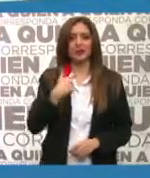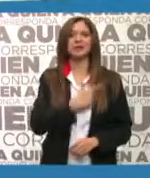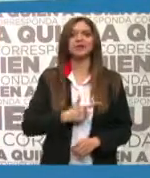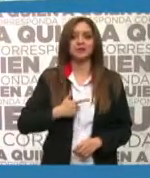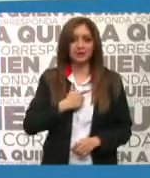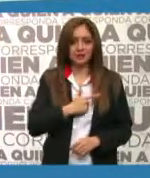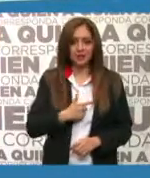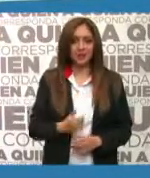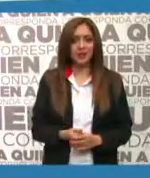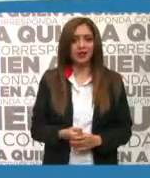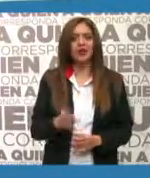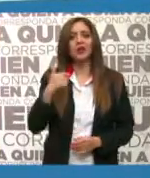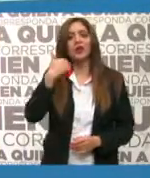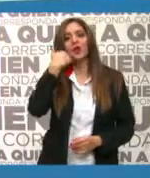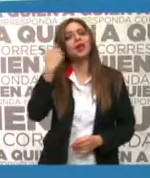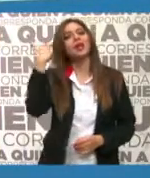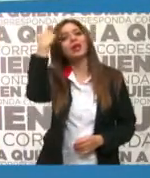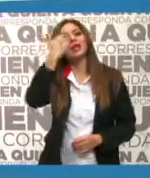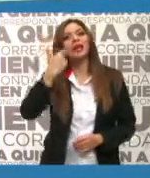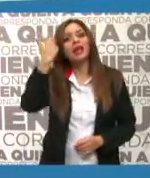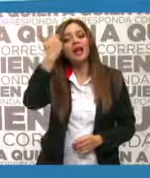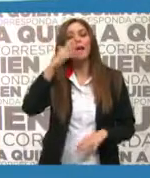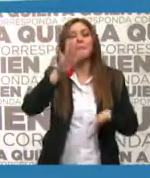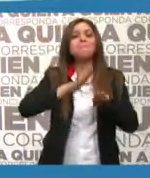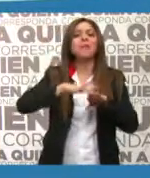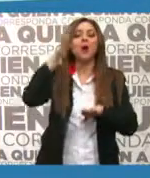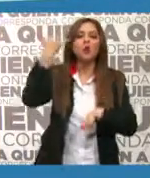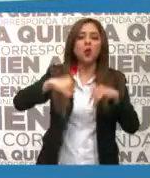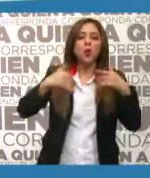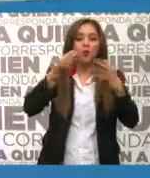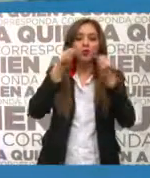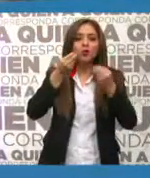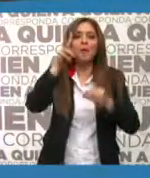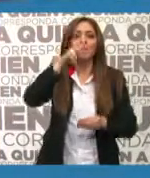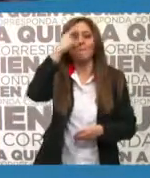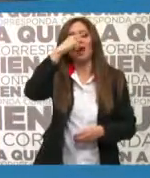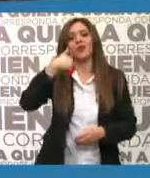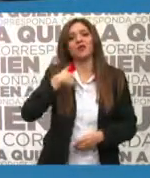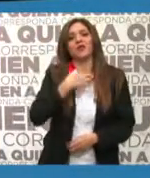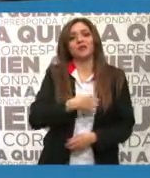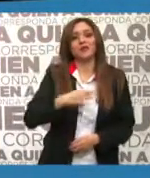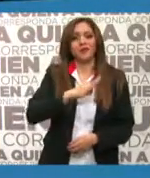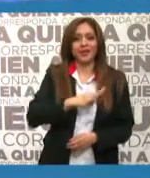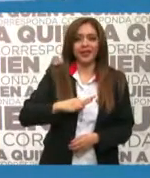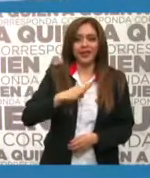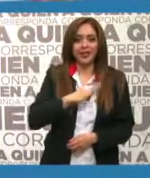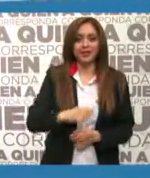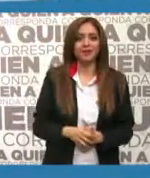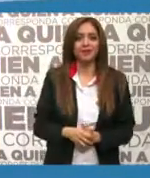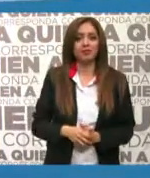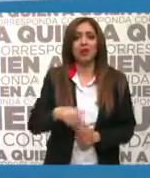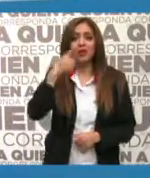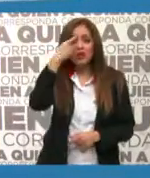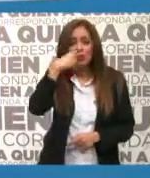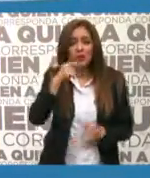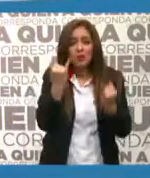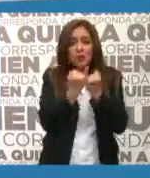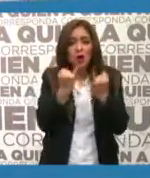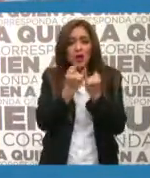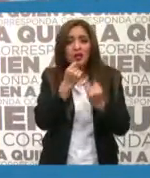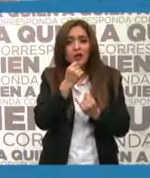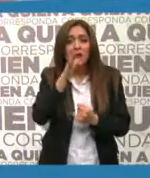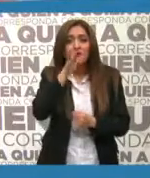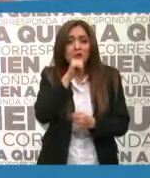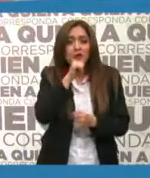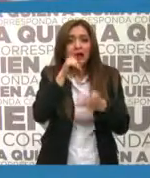Que los reyes me traigan muchos juguetes y que esté feliz. Incluso, quienes no podían expresar con palabras su